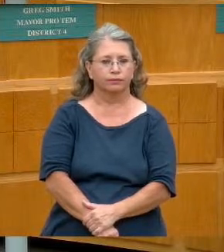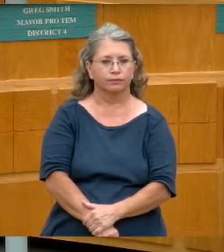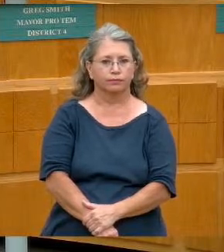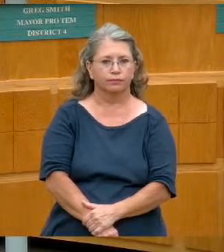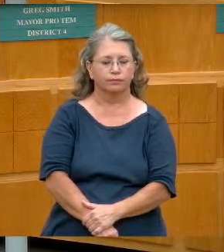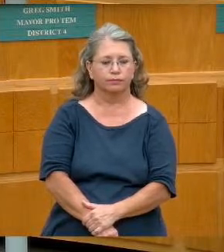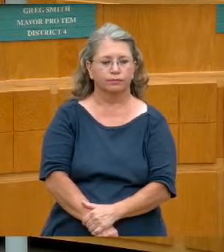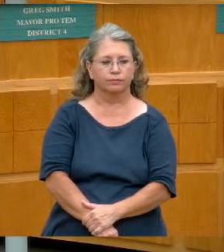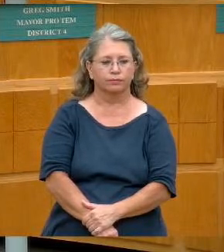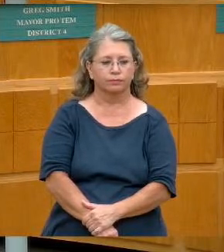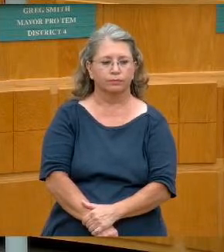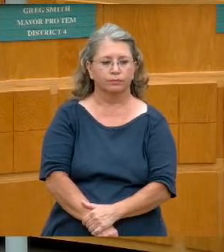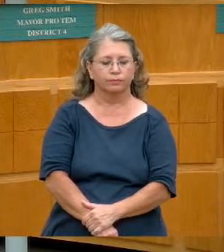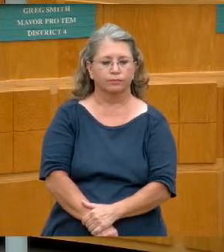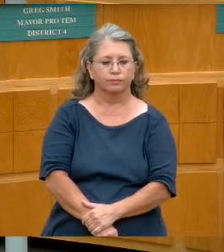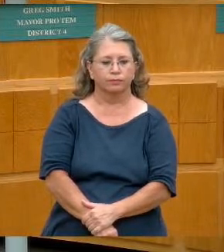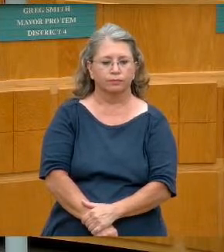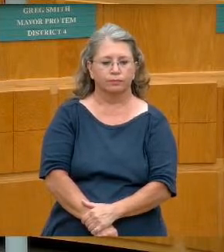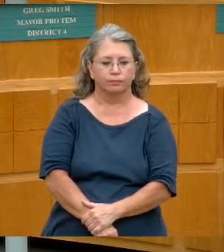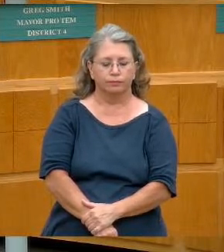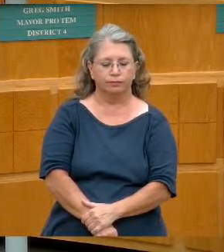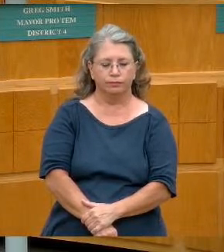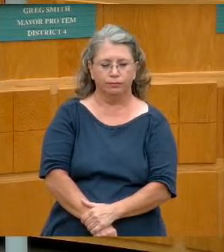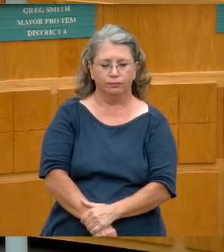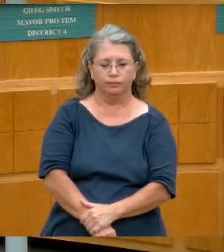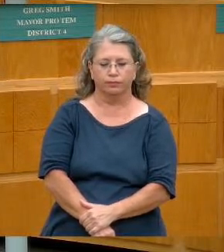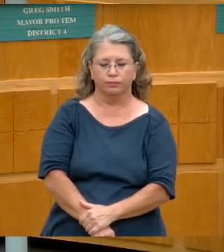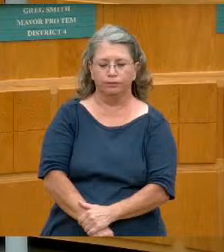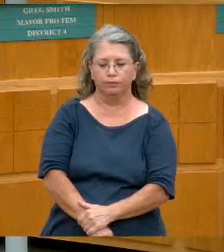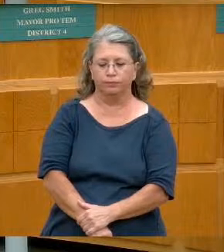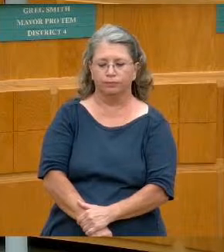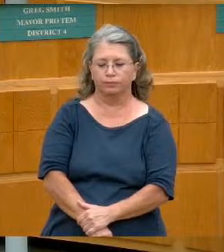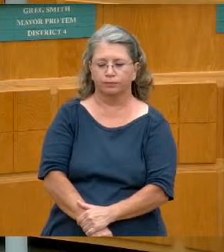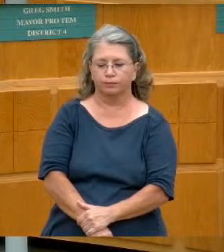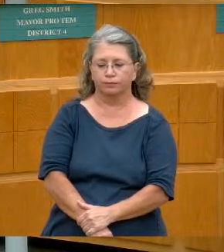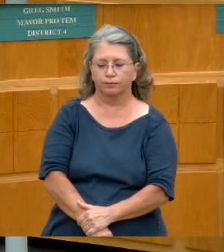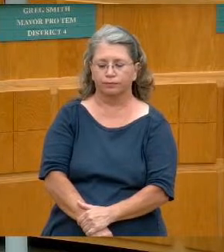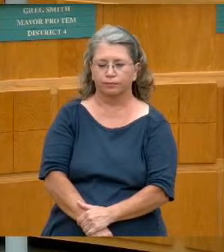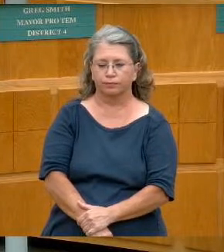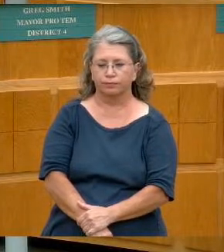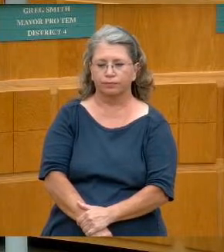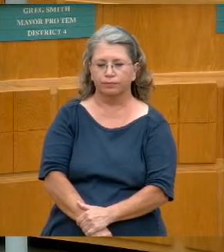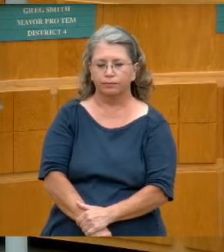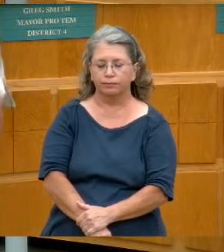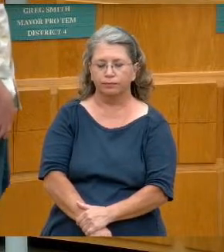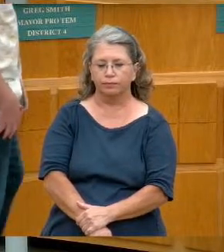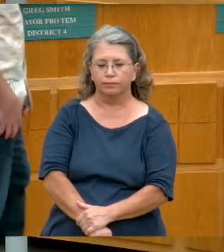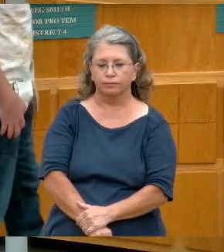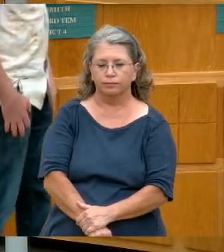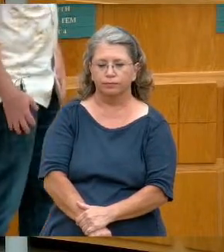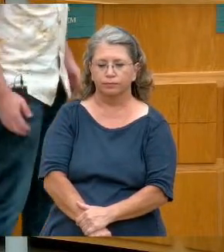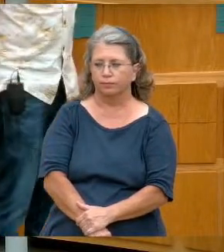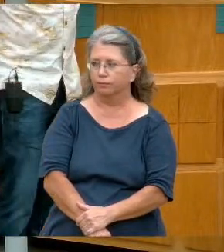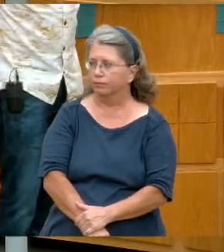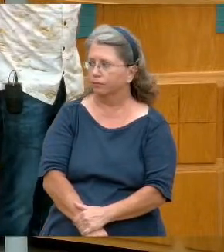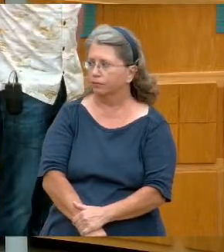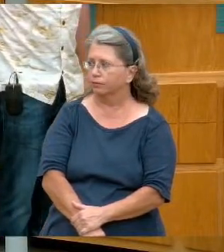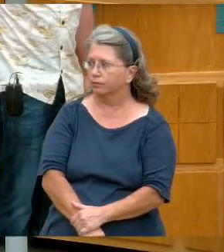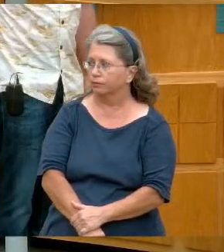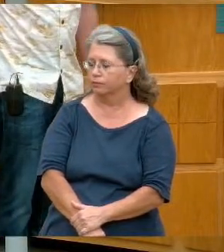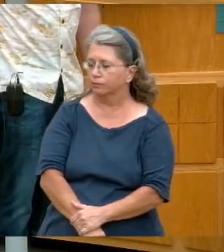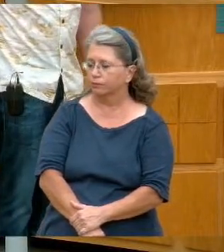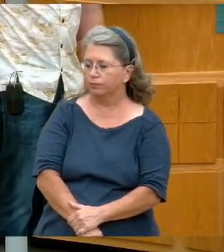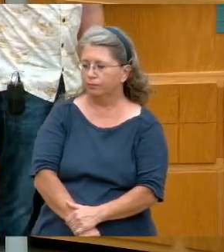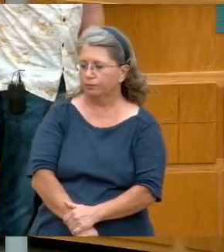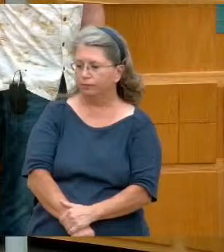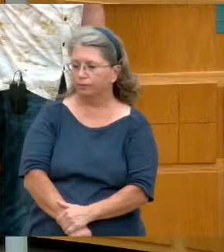utilizan el posicionador global, la mayoría de la gente está saliendo de sus hogares casi de igual manera que antes de la pandemia. Mucha gente también está viajando.